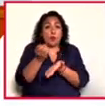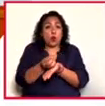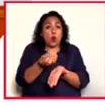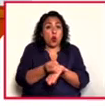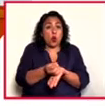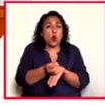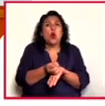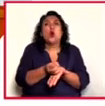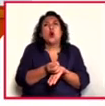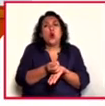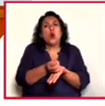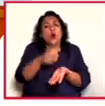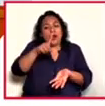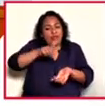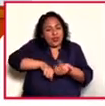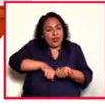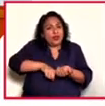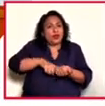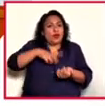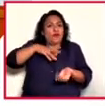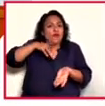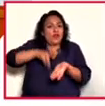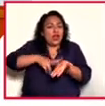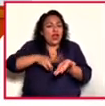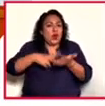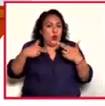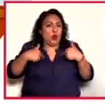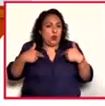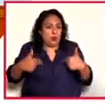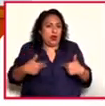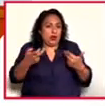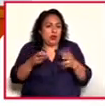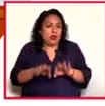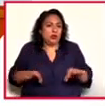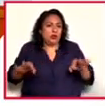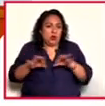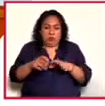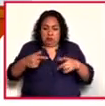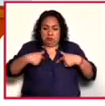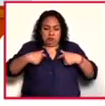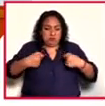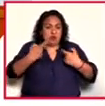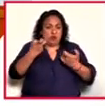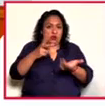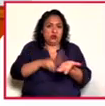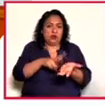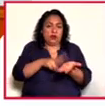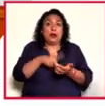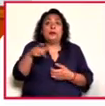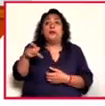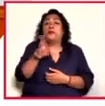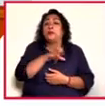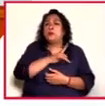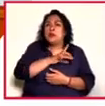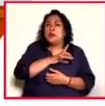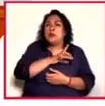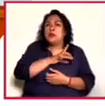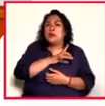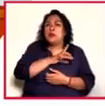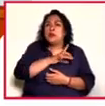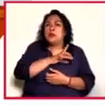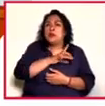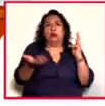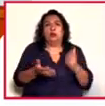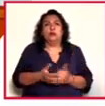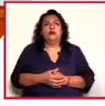oro interior, el valor humano, el valor de ser nosotros mismos. Ante el miedo y la tribulación, Juan